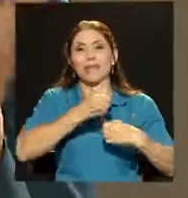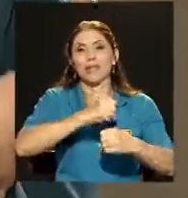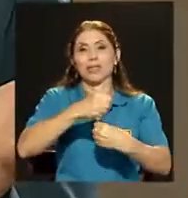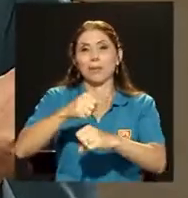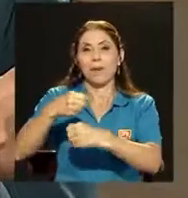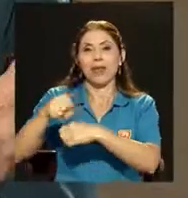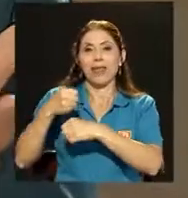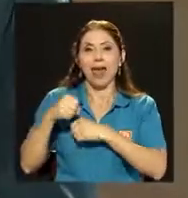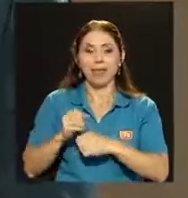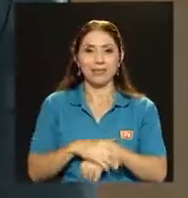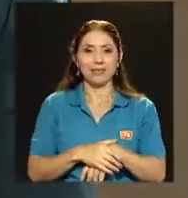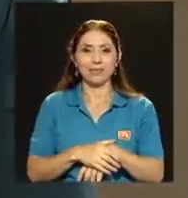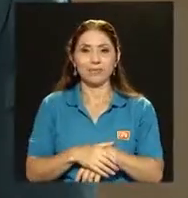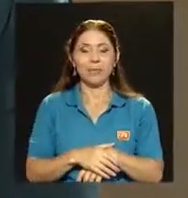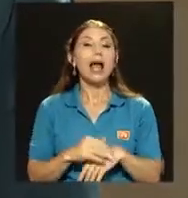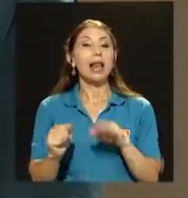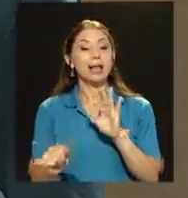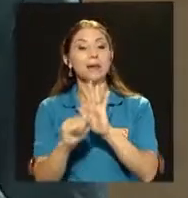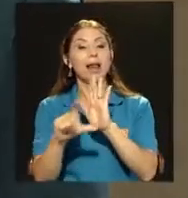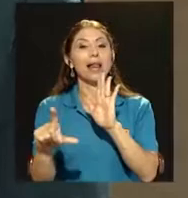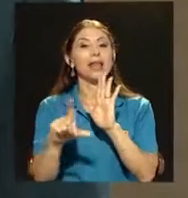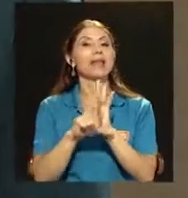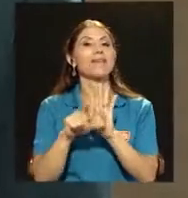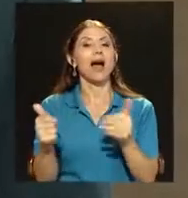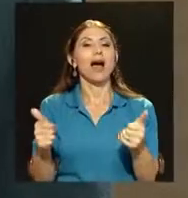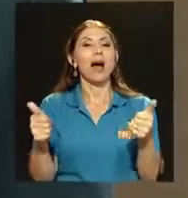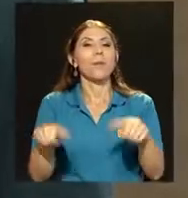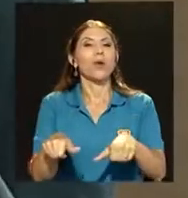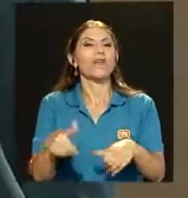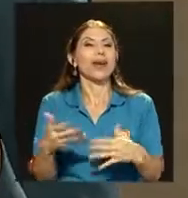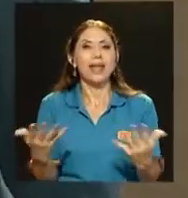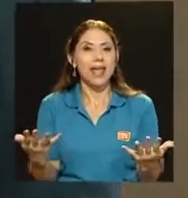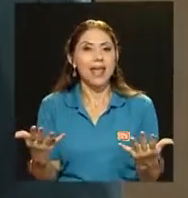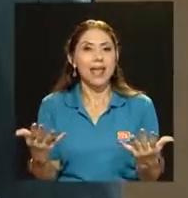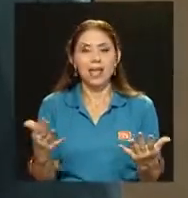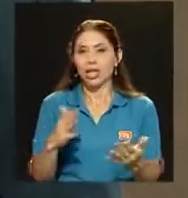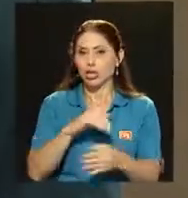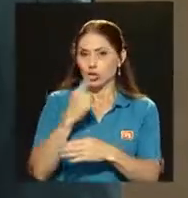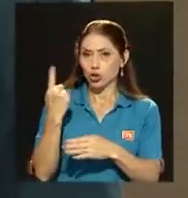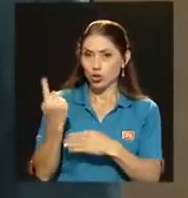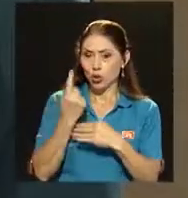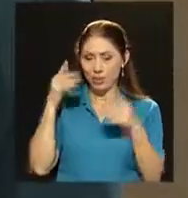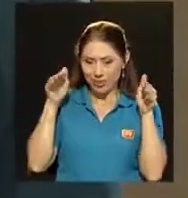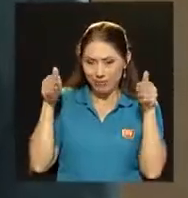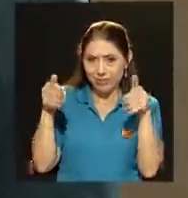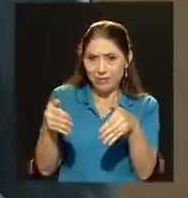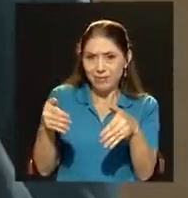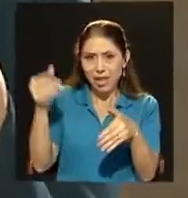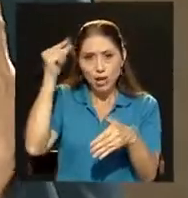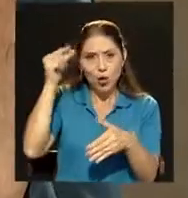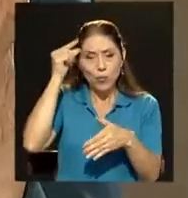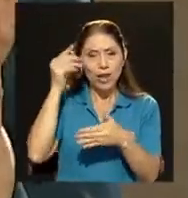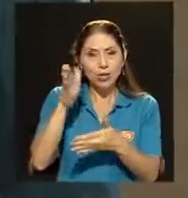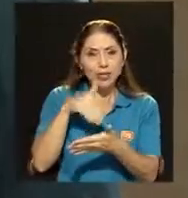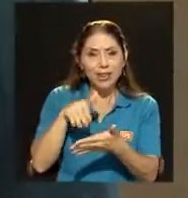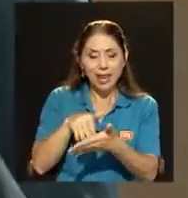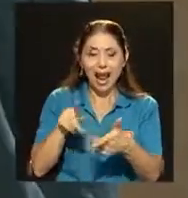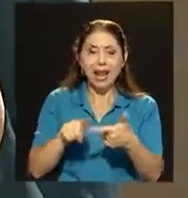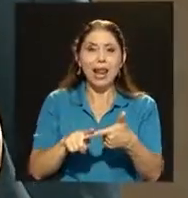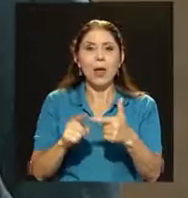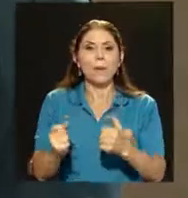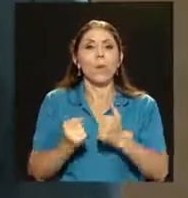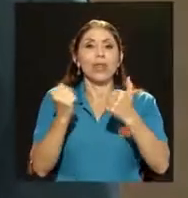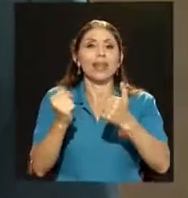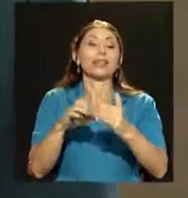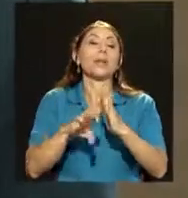en aprobación de la Asamblea Legislativa lo que es el gobierno central y los poderes, como el Tribunal Supremo de Elecciones,